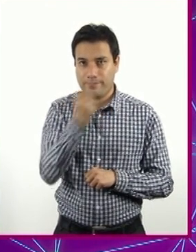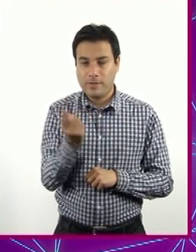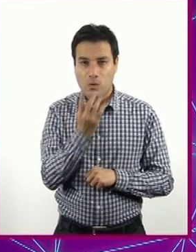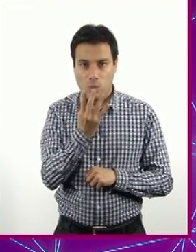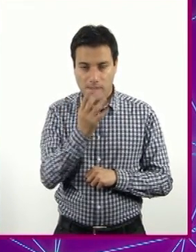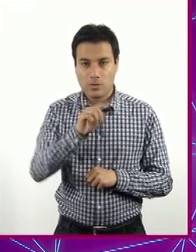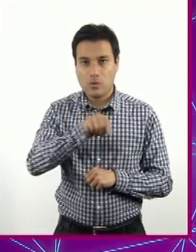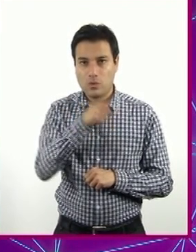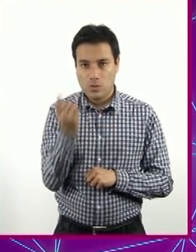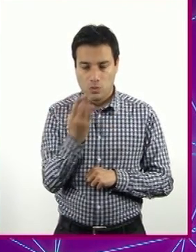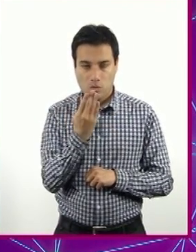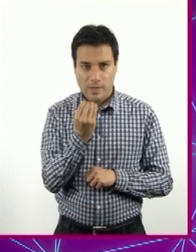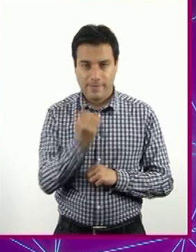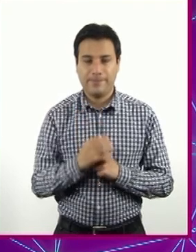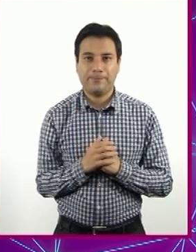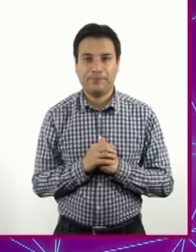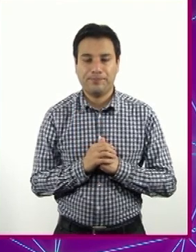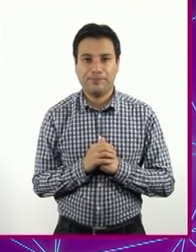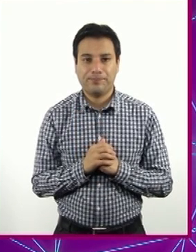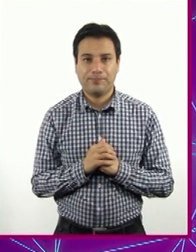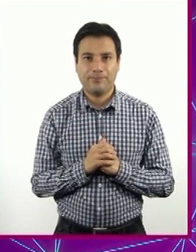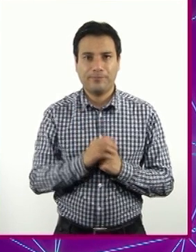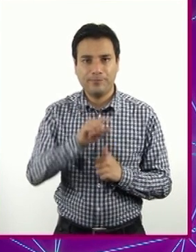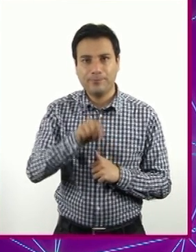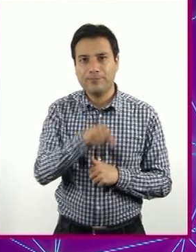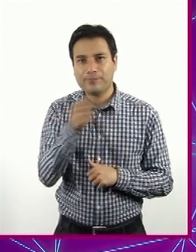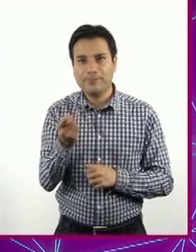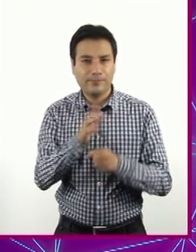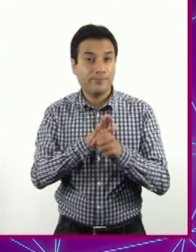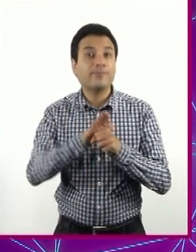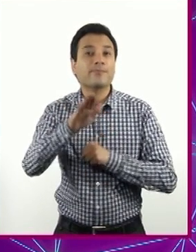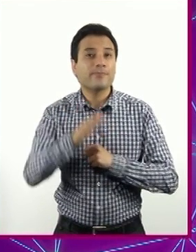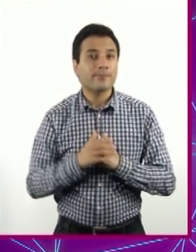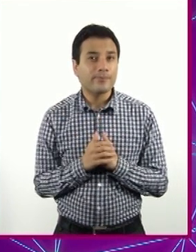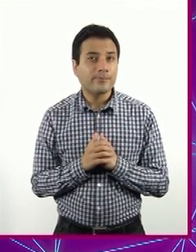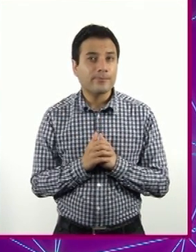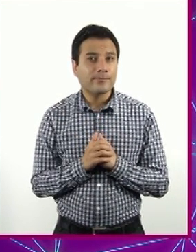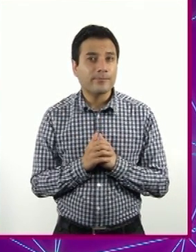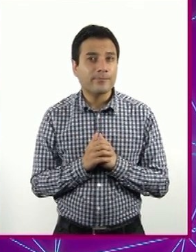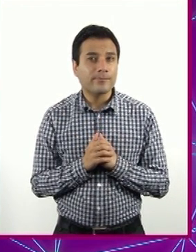4, 9. ¿Cuál es el siguiente término?